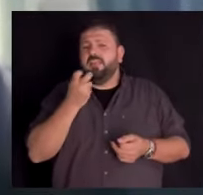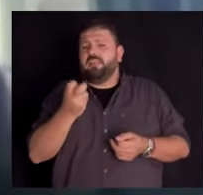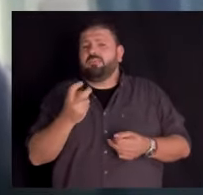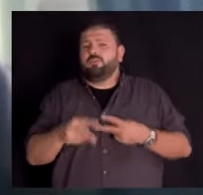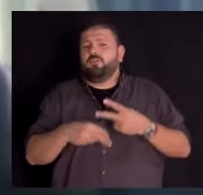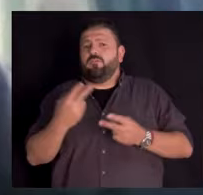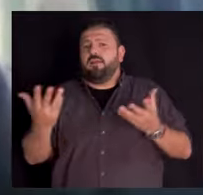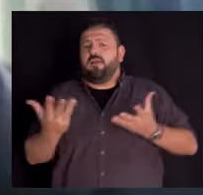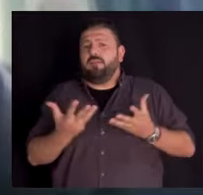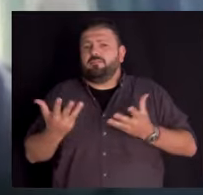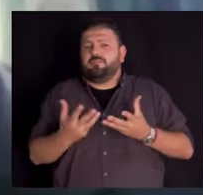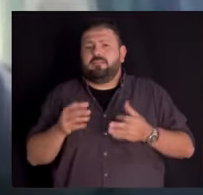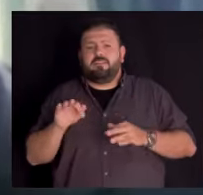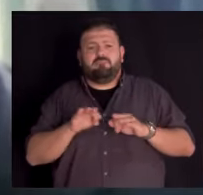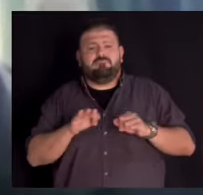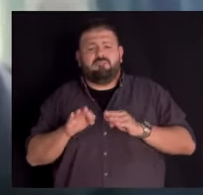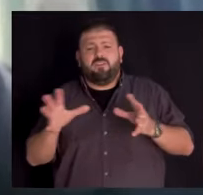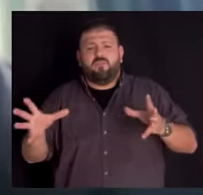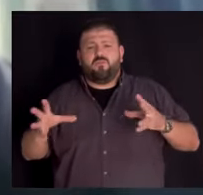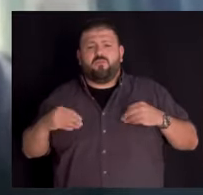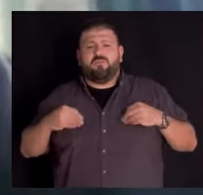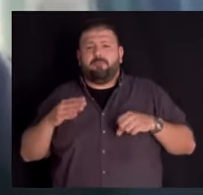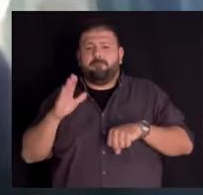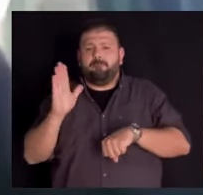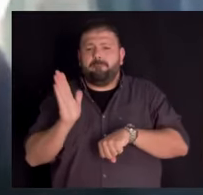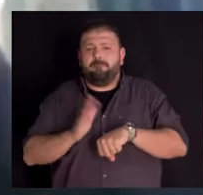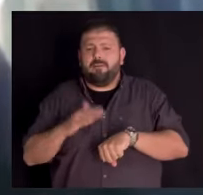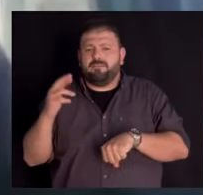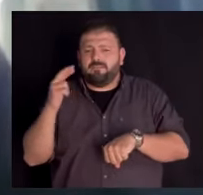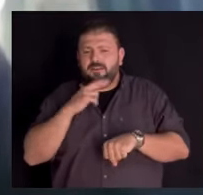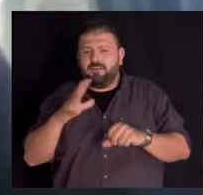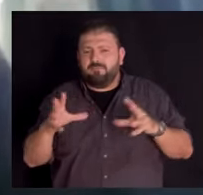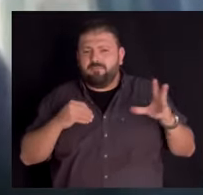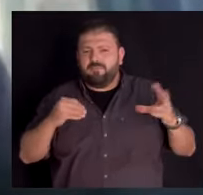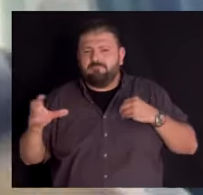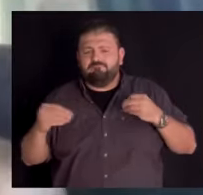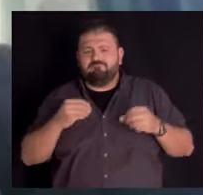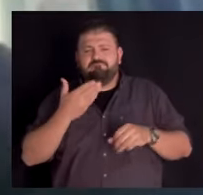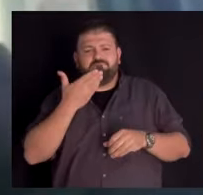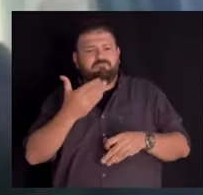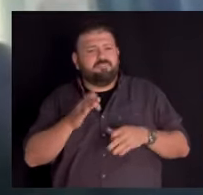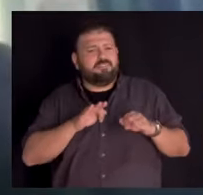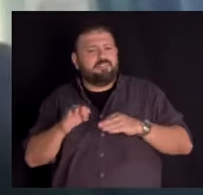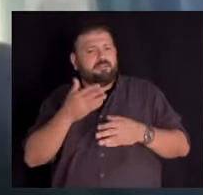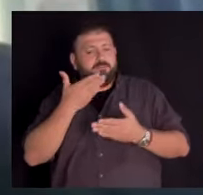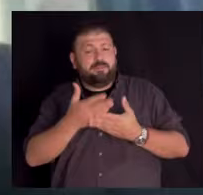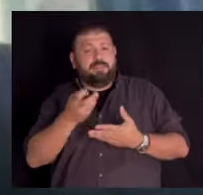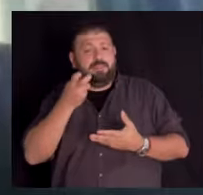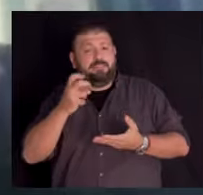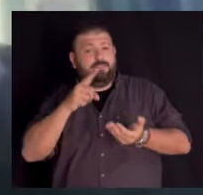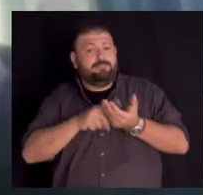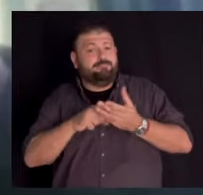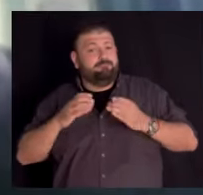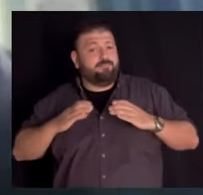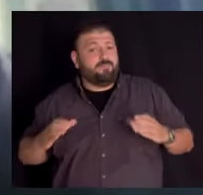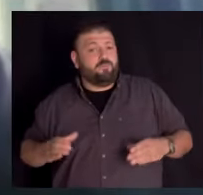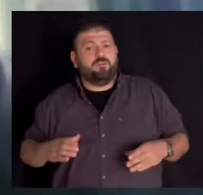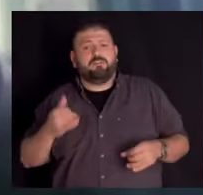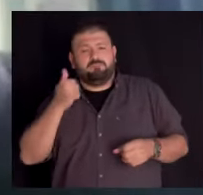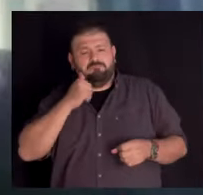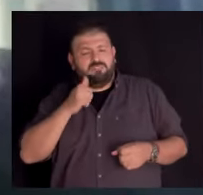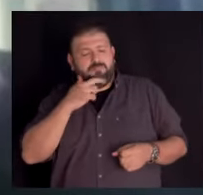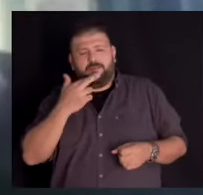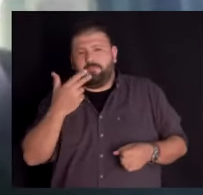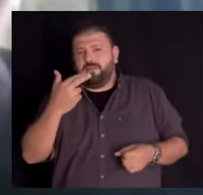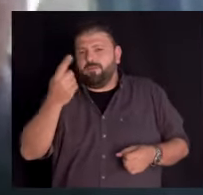los nutrientes se absorban mejor. Eso va a hacer que también el sistema nervioso esté en óptimas